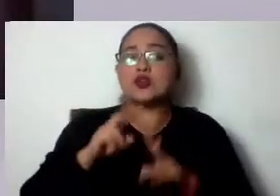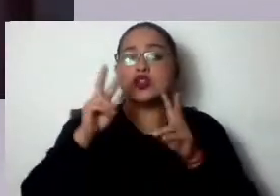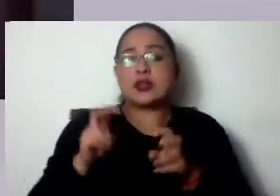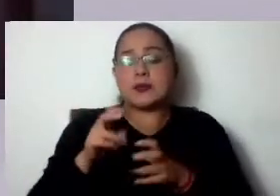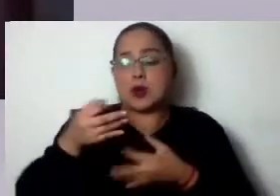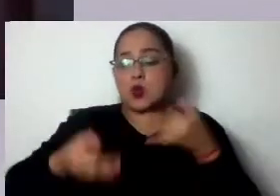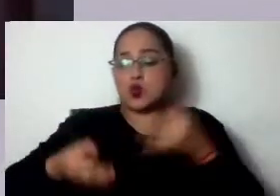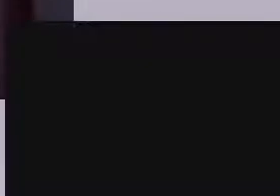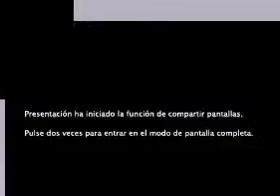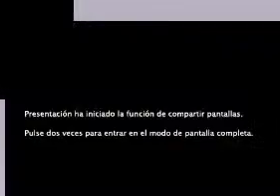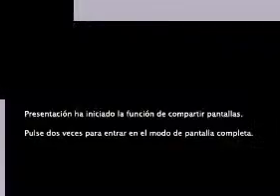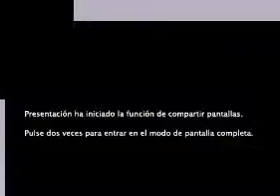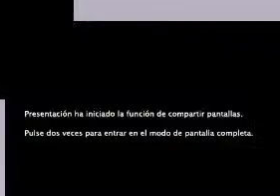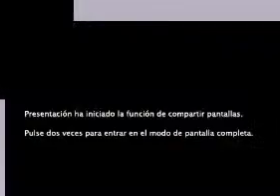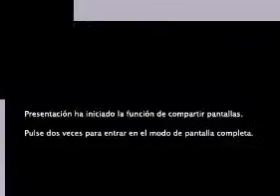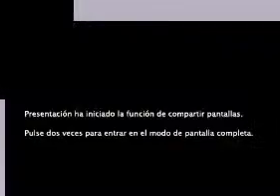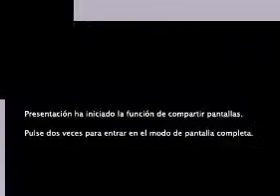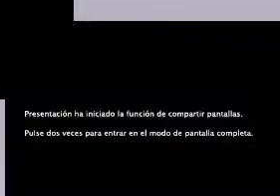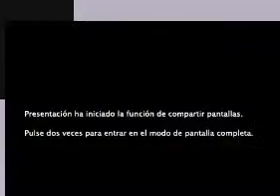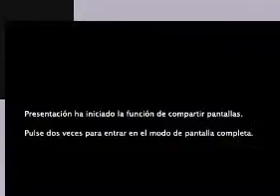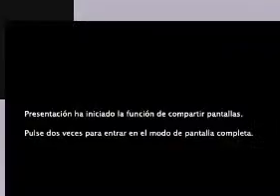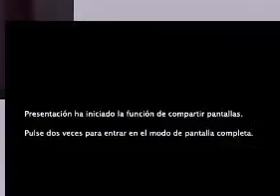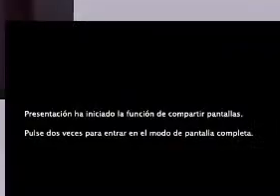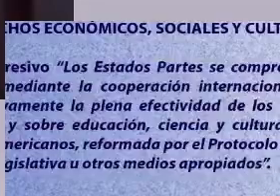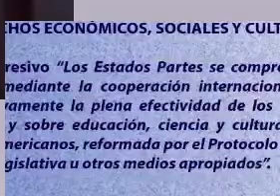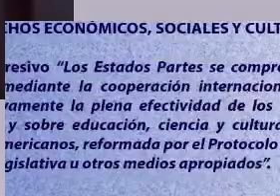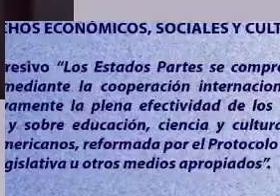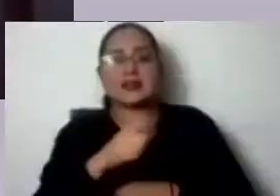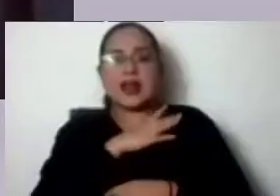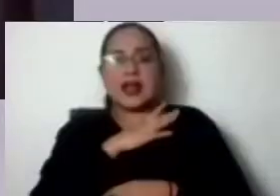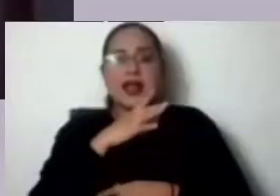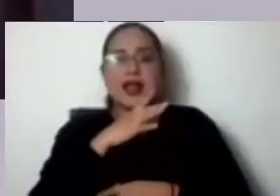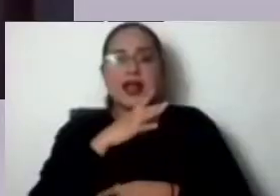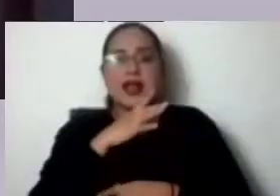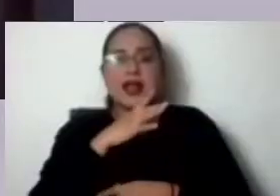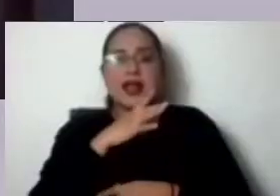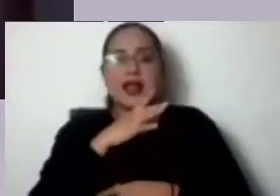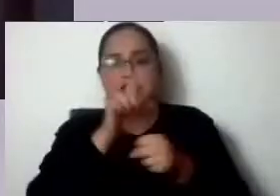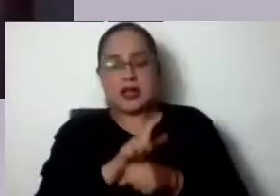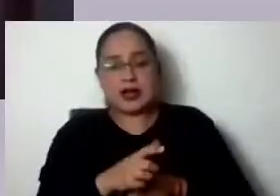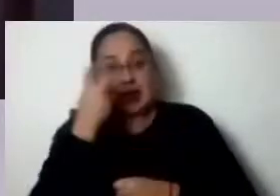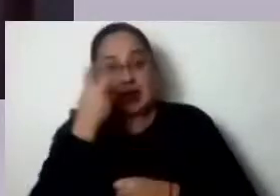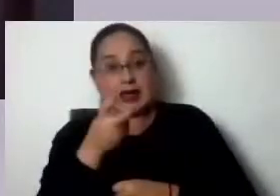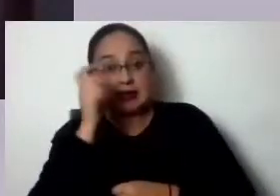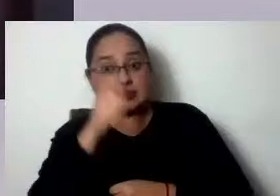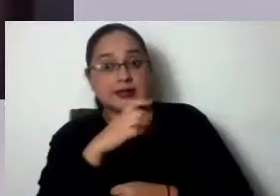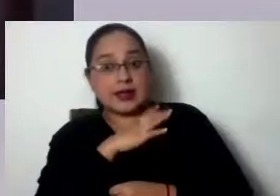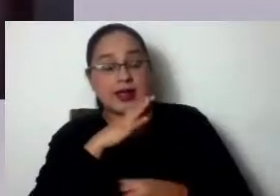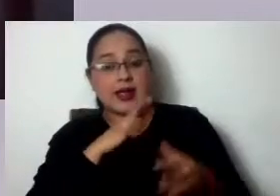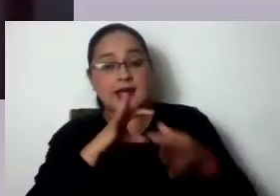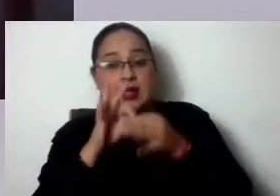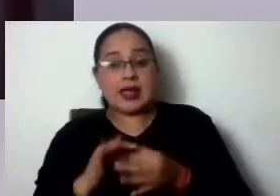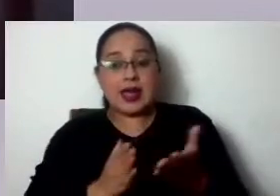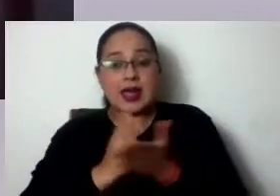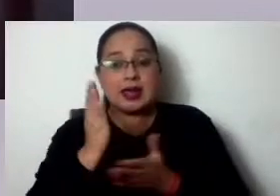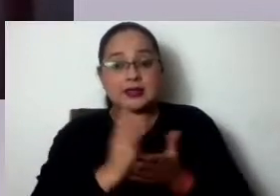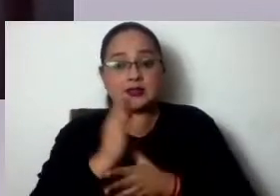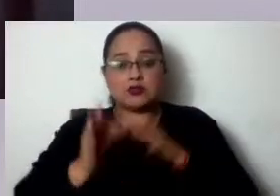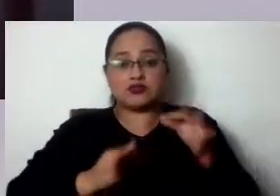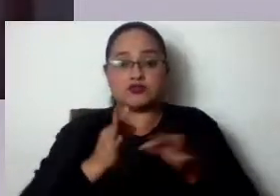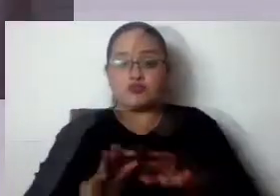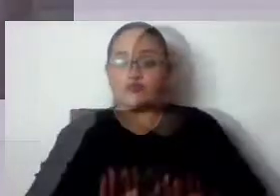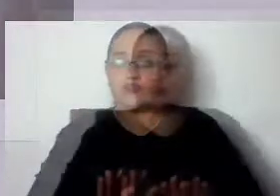administrativos destinados a garantizar los derechos sociales los cuales sean accesibles idóneos